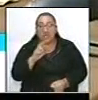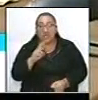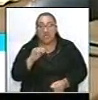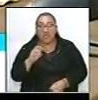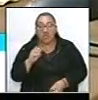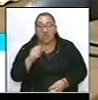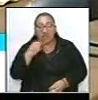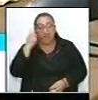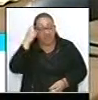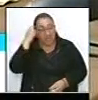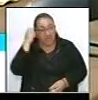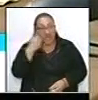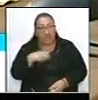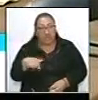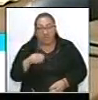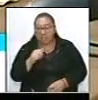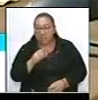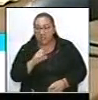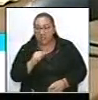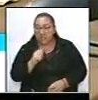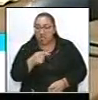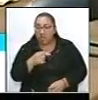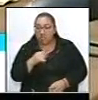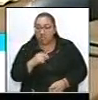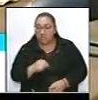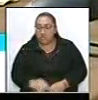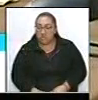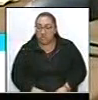Morales Acasiete, César Augusto.